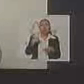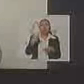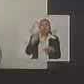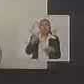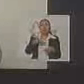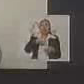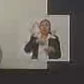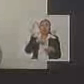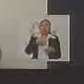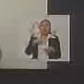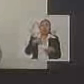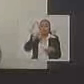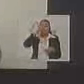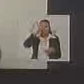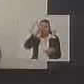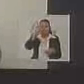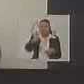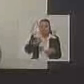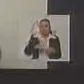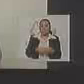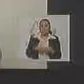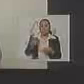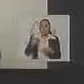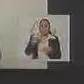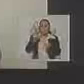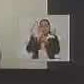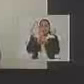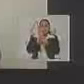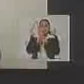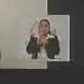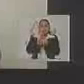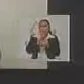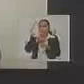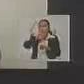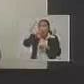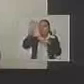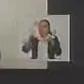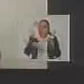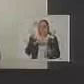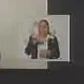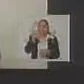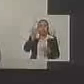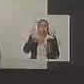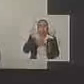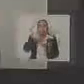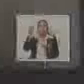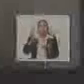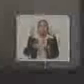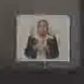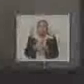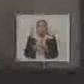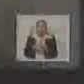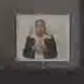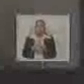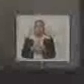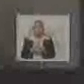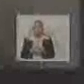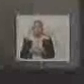admiración y, valga la redundancia, te voy a defender a costa de lo que sea. Gracias. Gracias. El